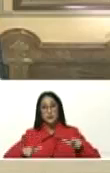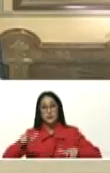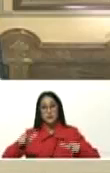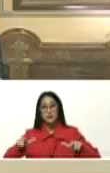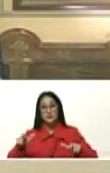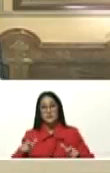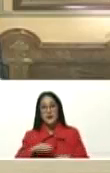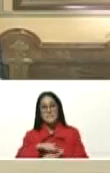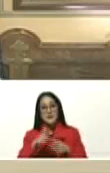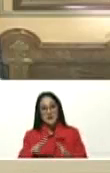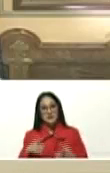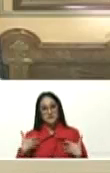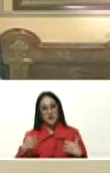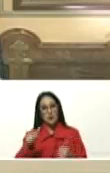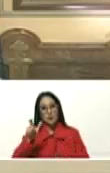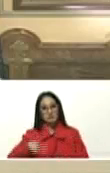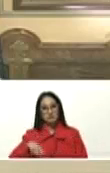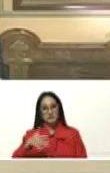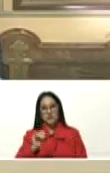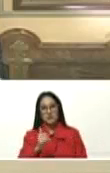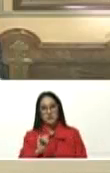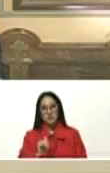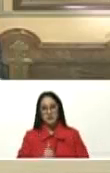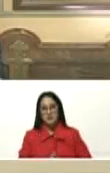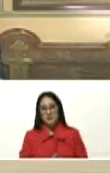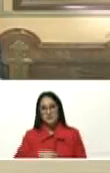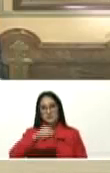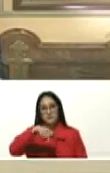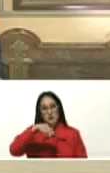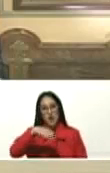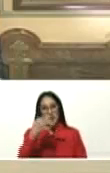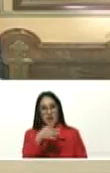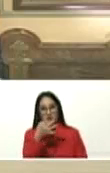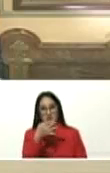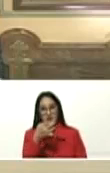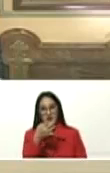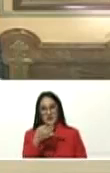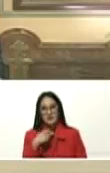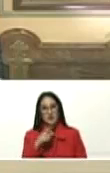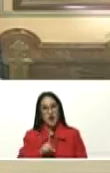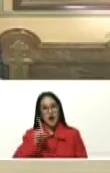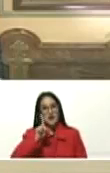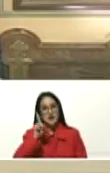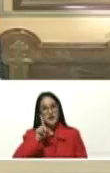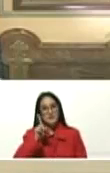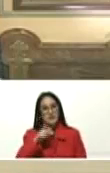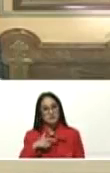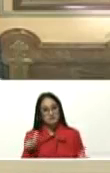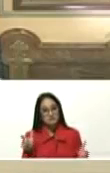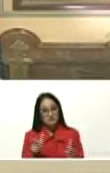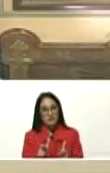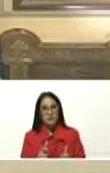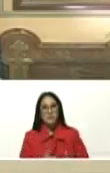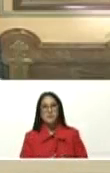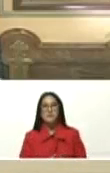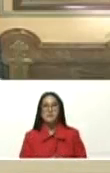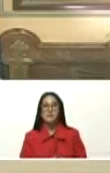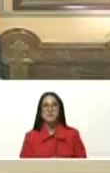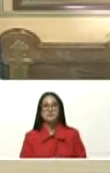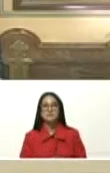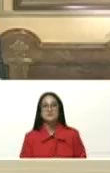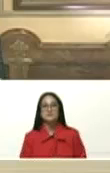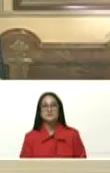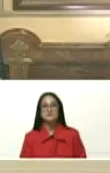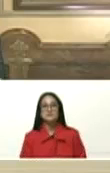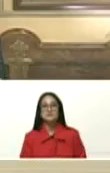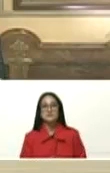Y la ministra de Salud también. Y hoy por la tarde, cuando yo estuve allí arriba, donde estaba a